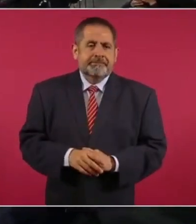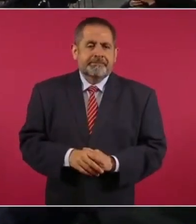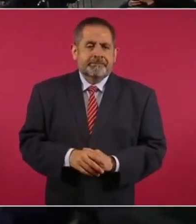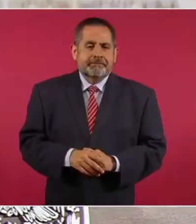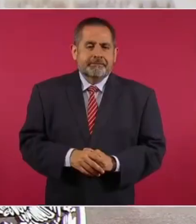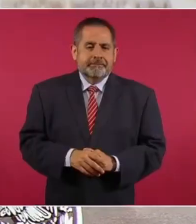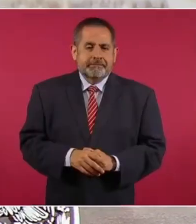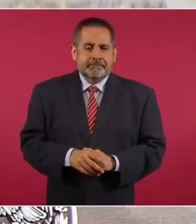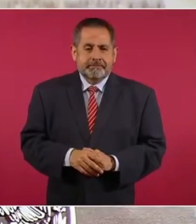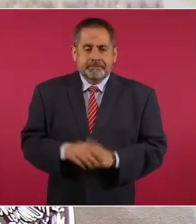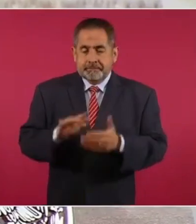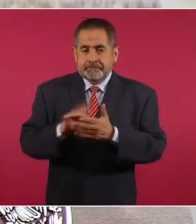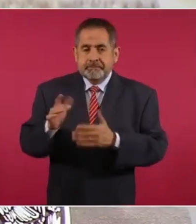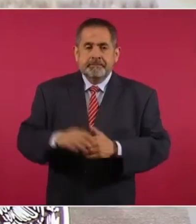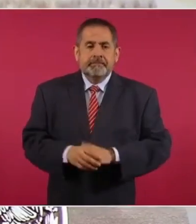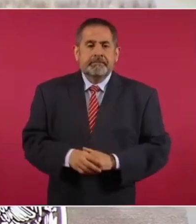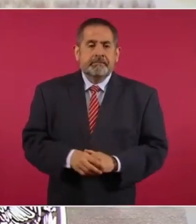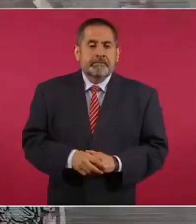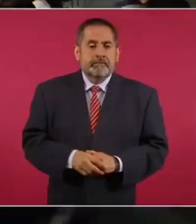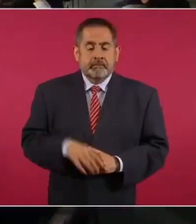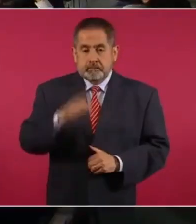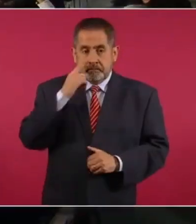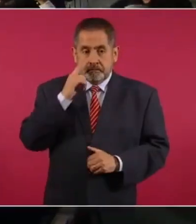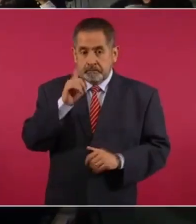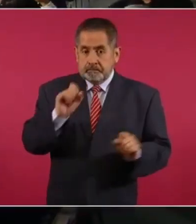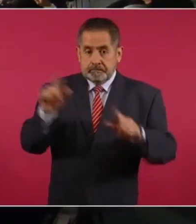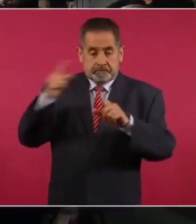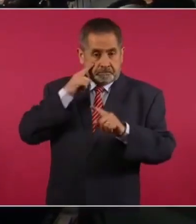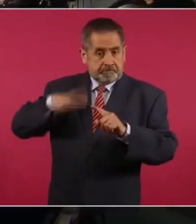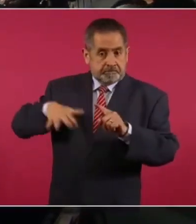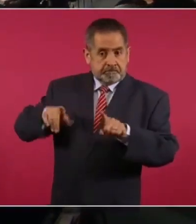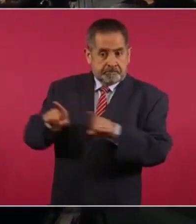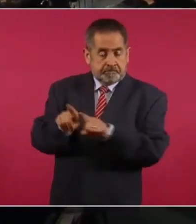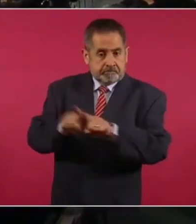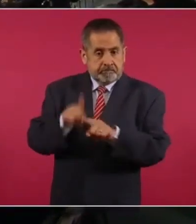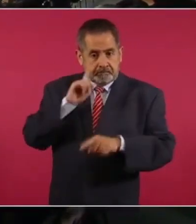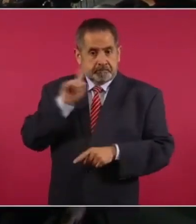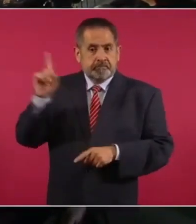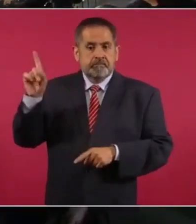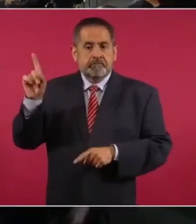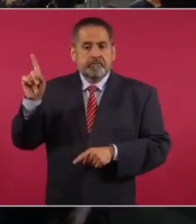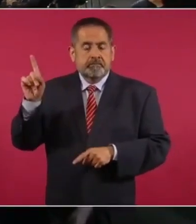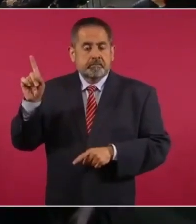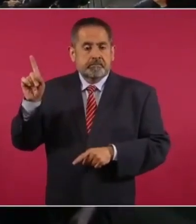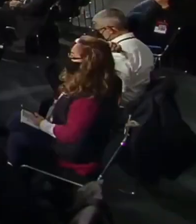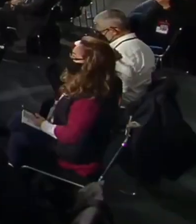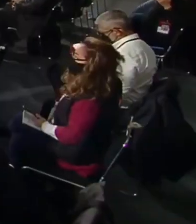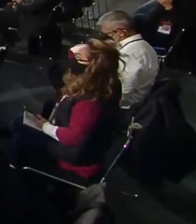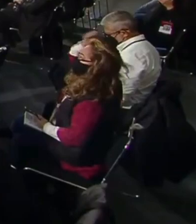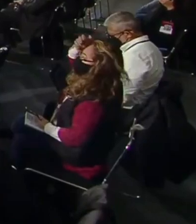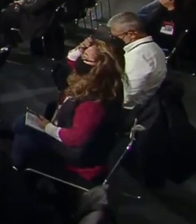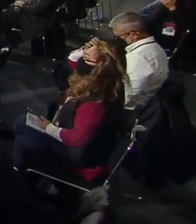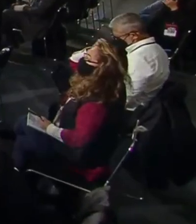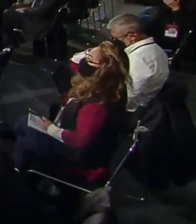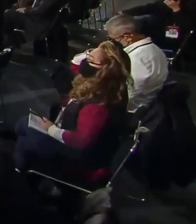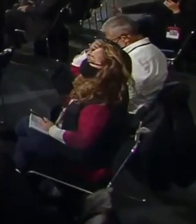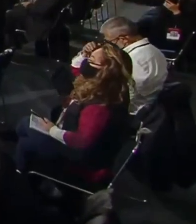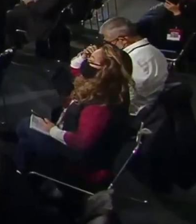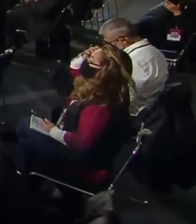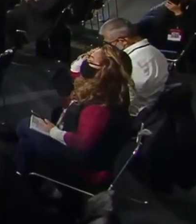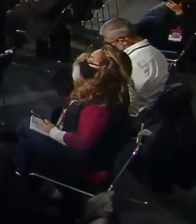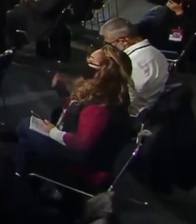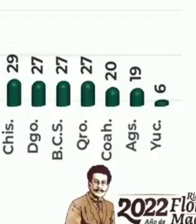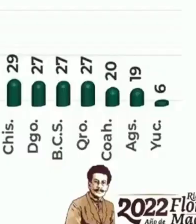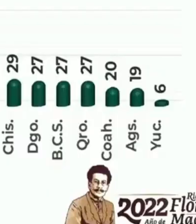Okay, gracias. Muy bien. A ver, no pongan esta otra para ser más justos, porque esta tiene